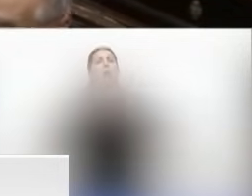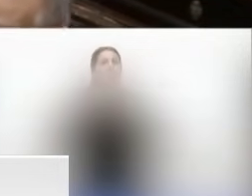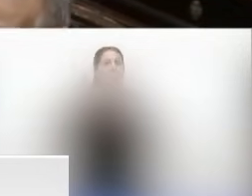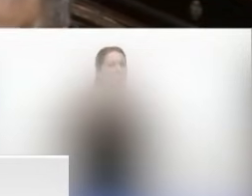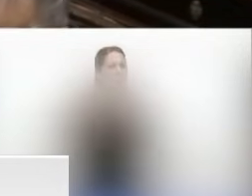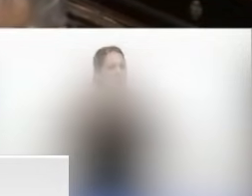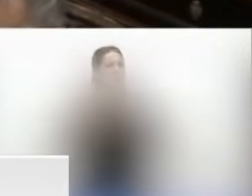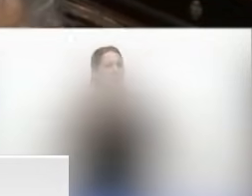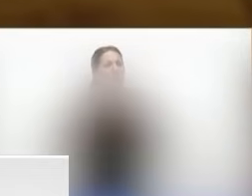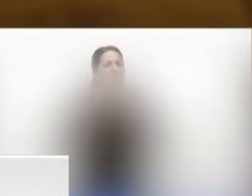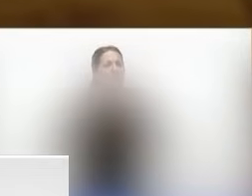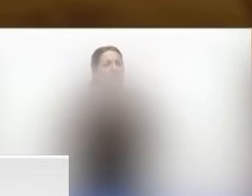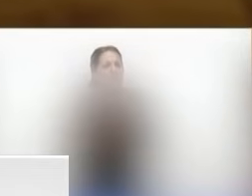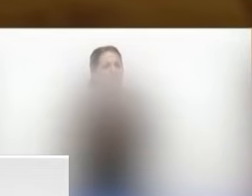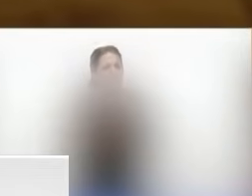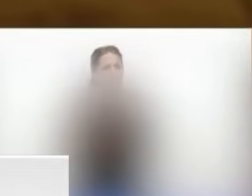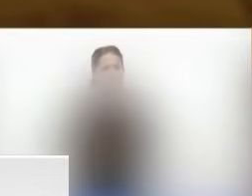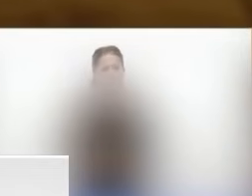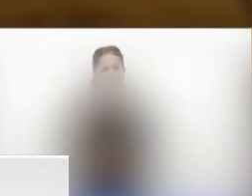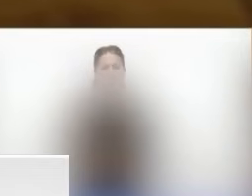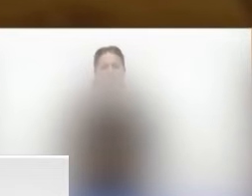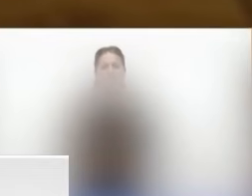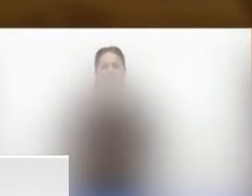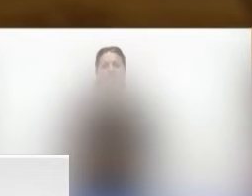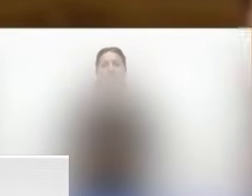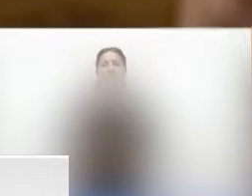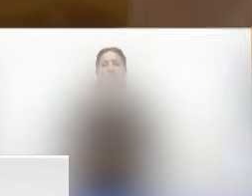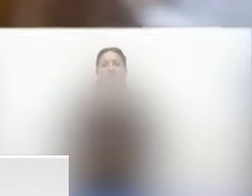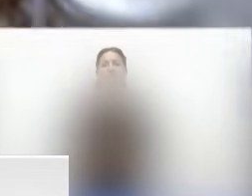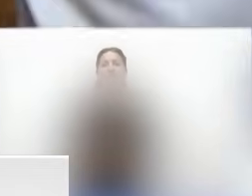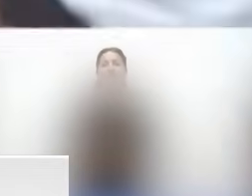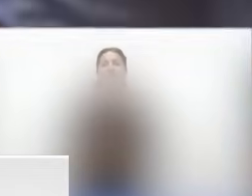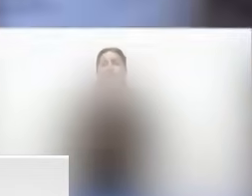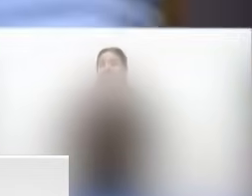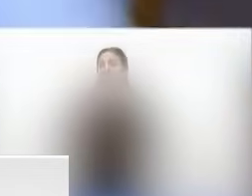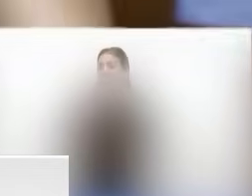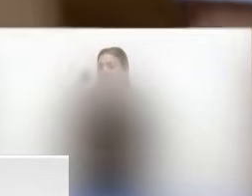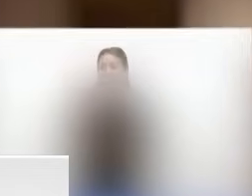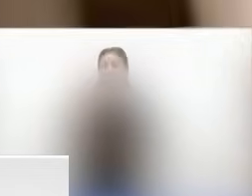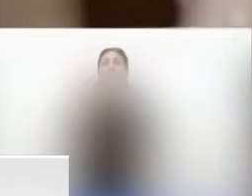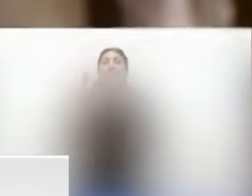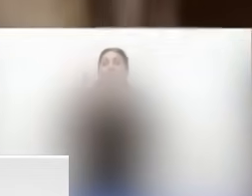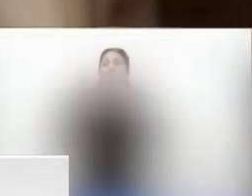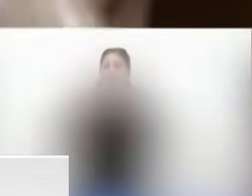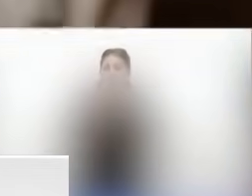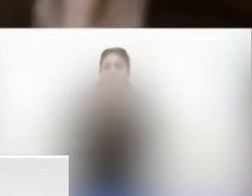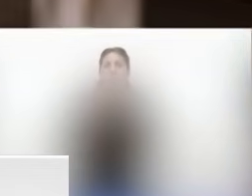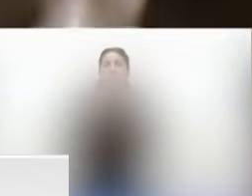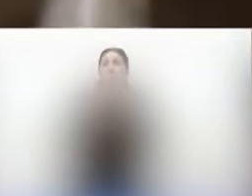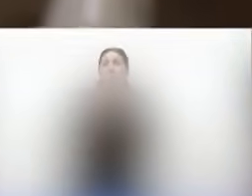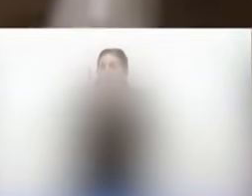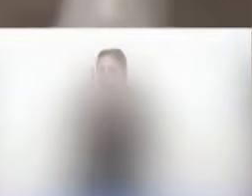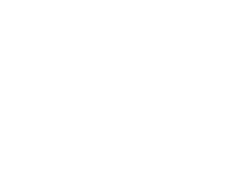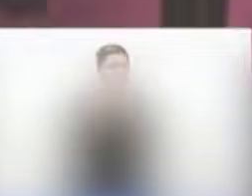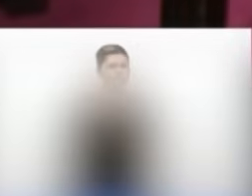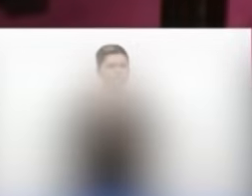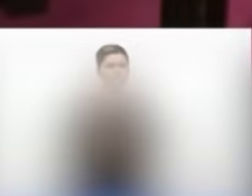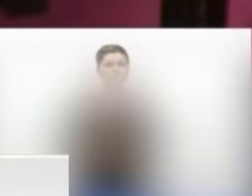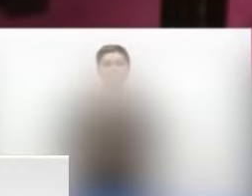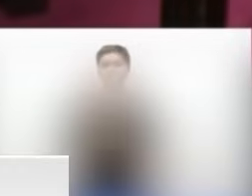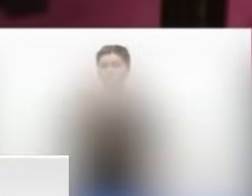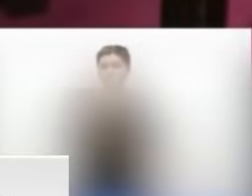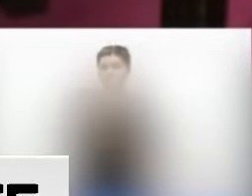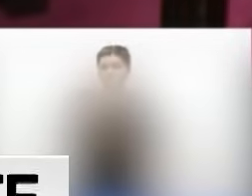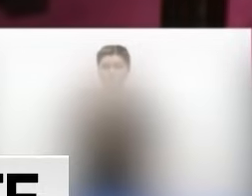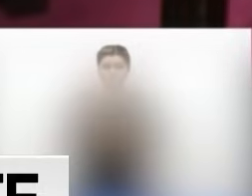de que el oficialismo negociara un quórum con todas las bancadas menos el kirchnerismo para designar a las autoridades provisionales de la Cámara Alta. En este